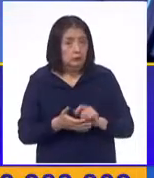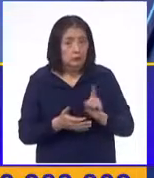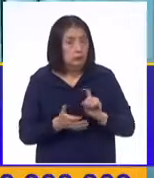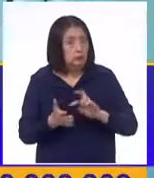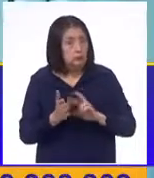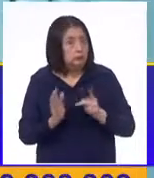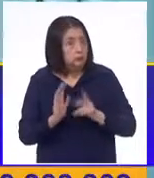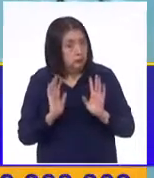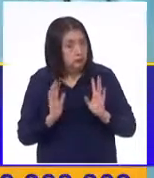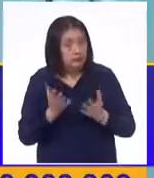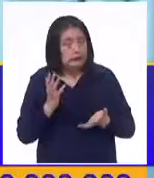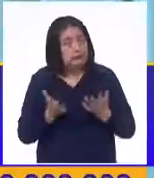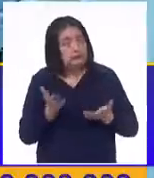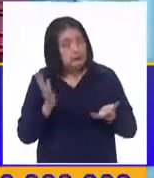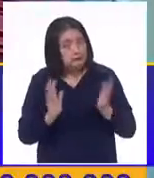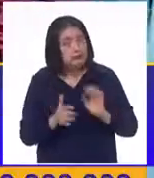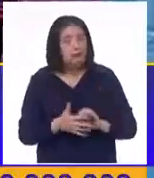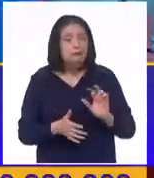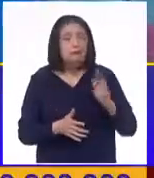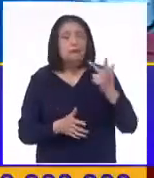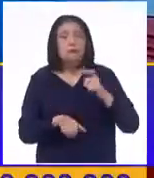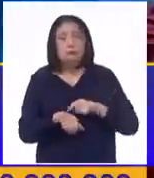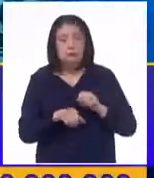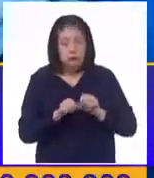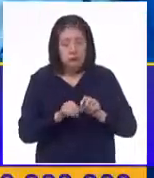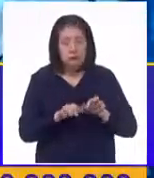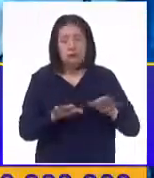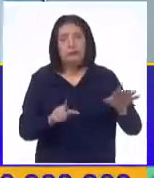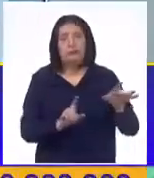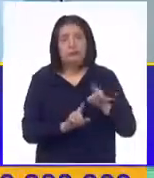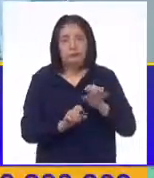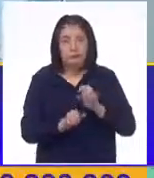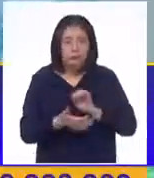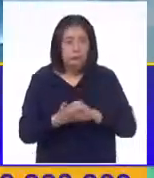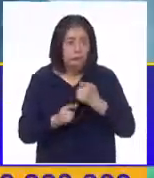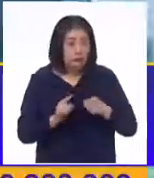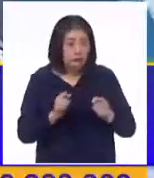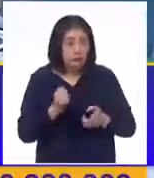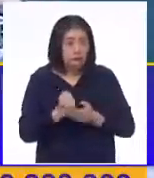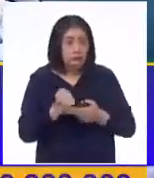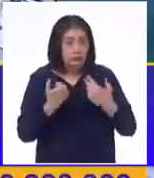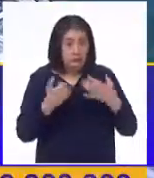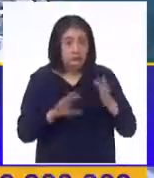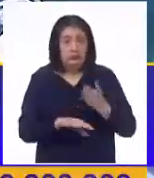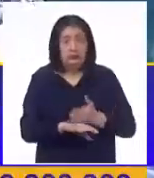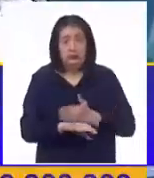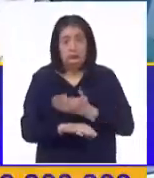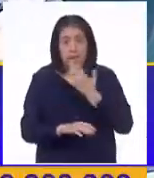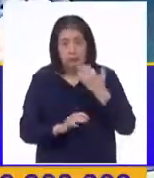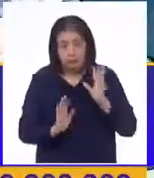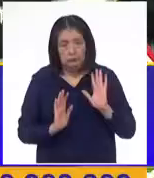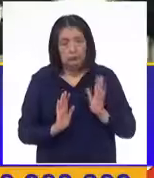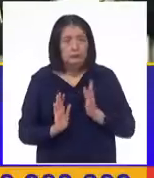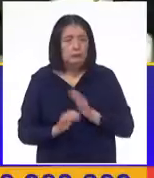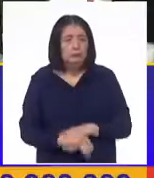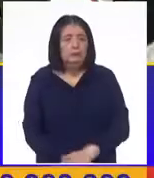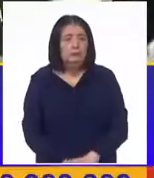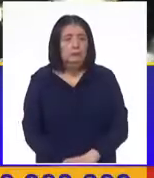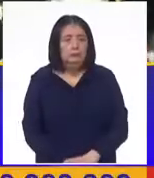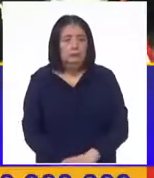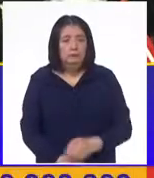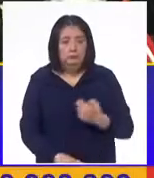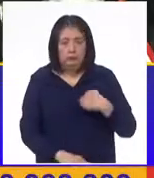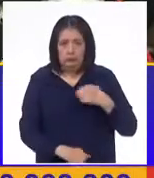nos aleja de una posibilidad de una tercera ola. Pero para ello, aseguró, ya estamos mejor preparados.